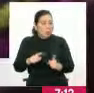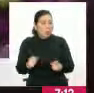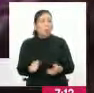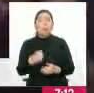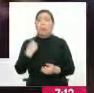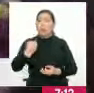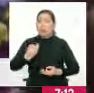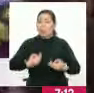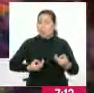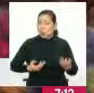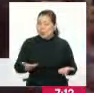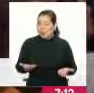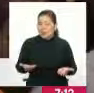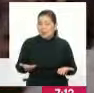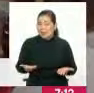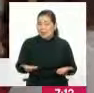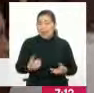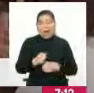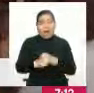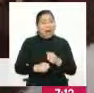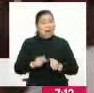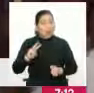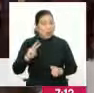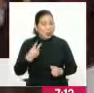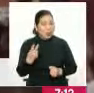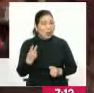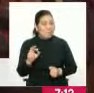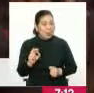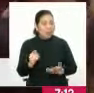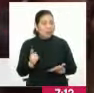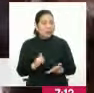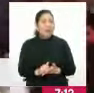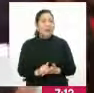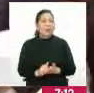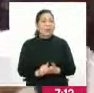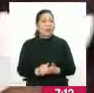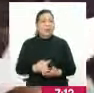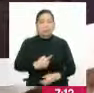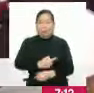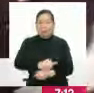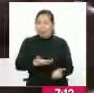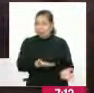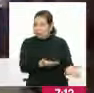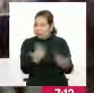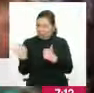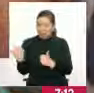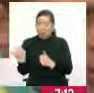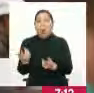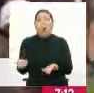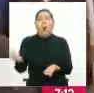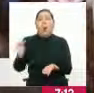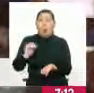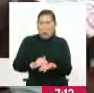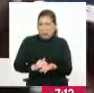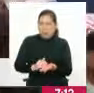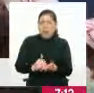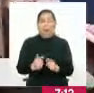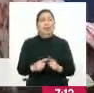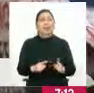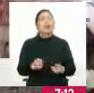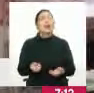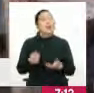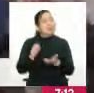Poder Judicial, que hizo en el año 2020 que se retiren las garitas de peaje de acá. Ha dicho el señor Paz de la Barra